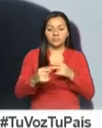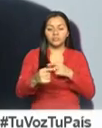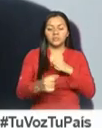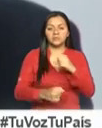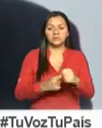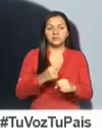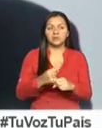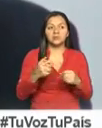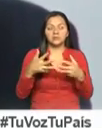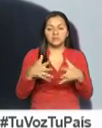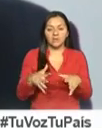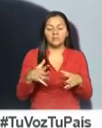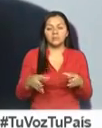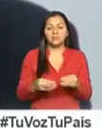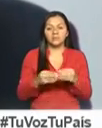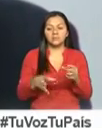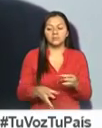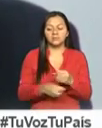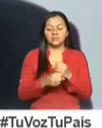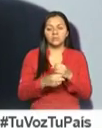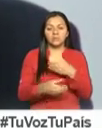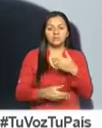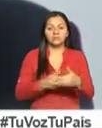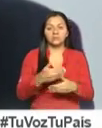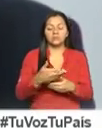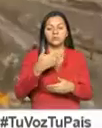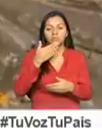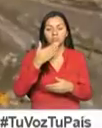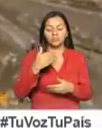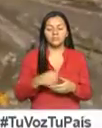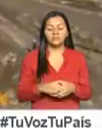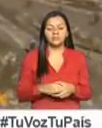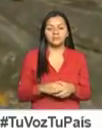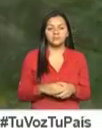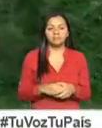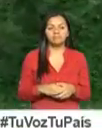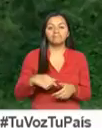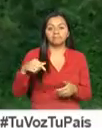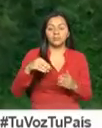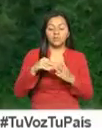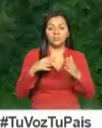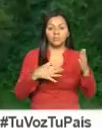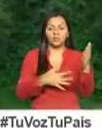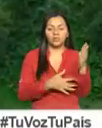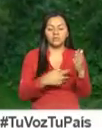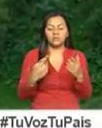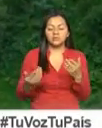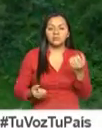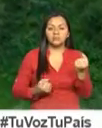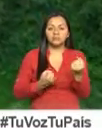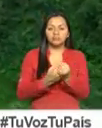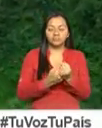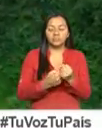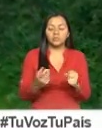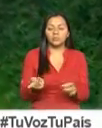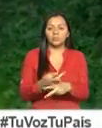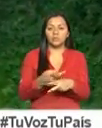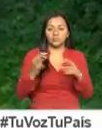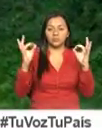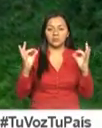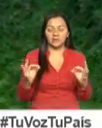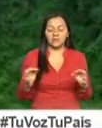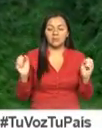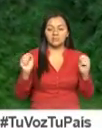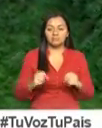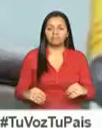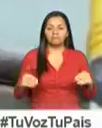y son tres unidades y entrará progresivamente las unidades. Estos proyectos no solo contribuyen a la producción energética, sino